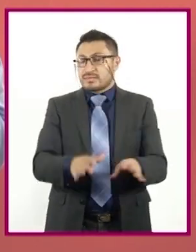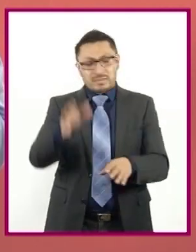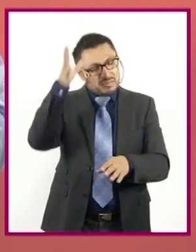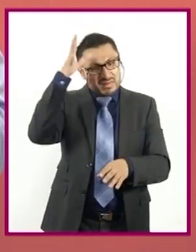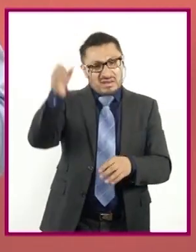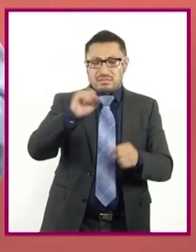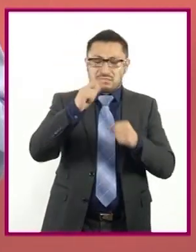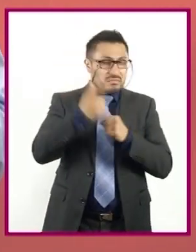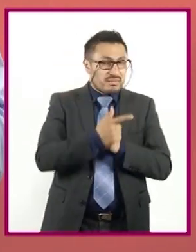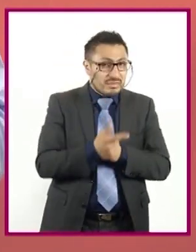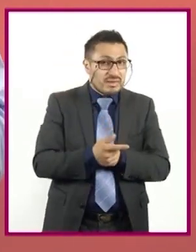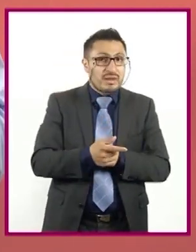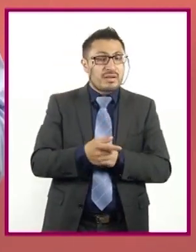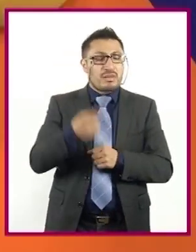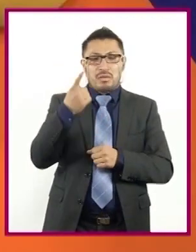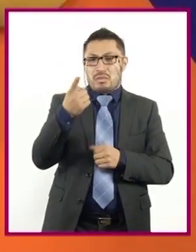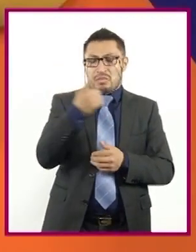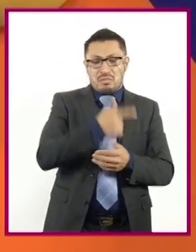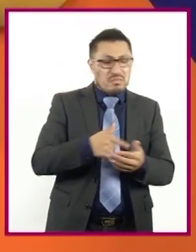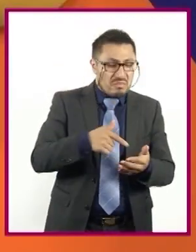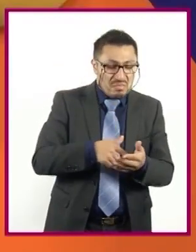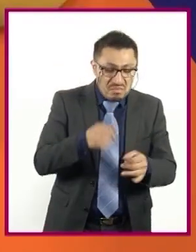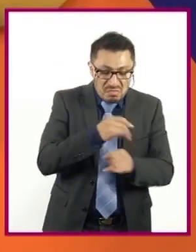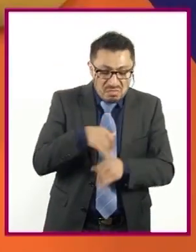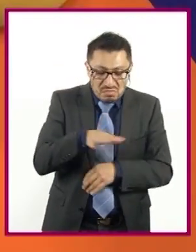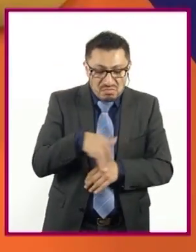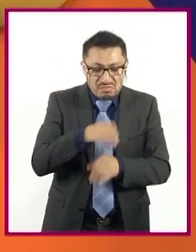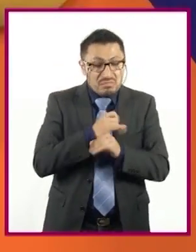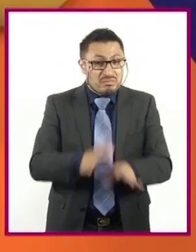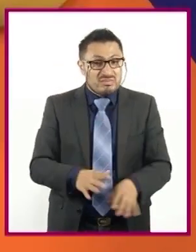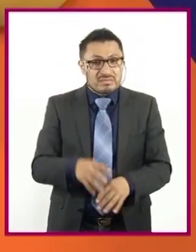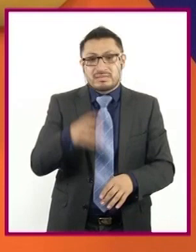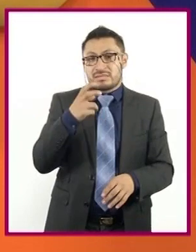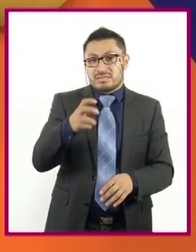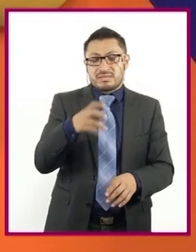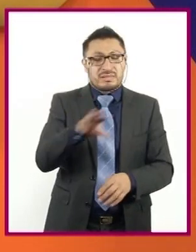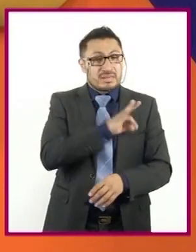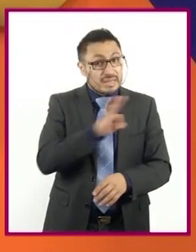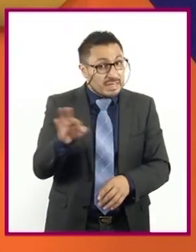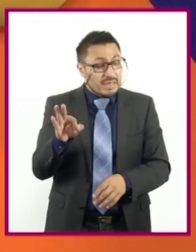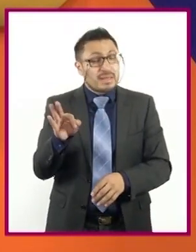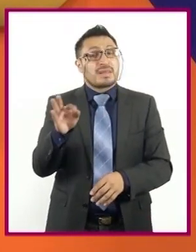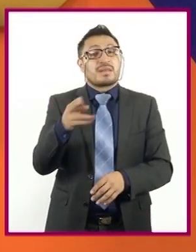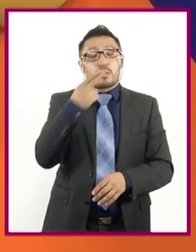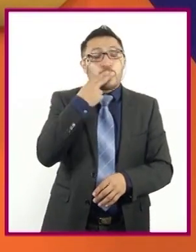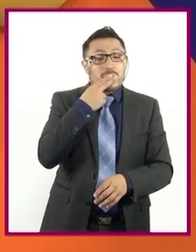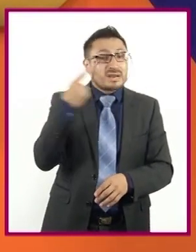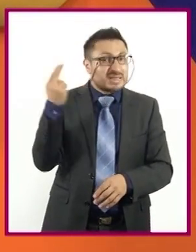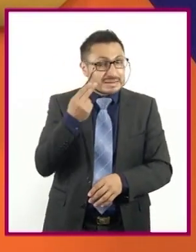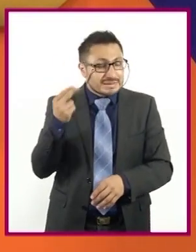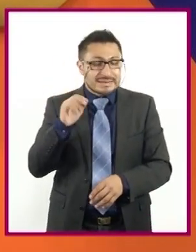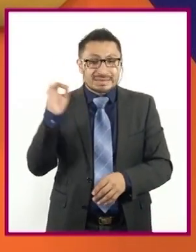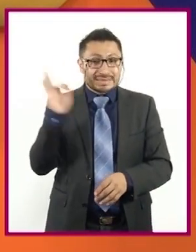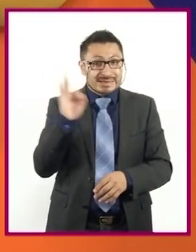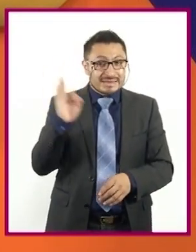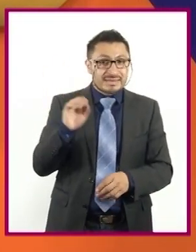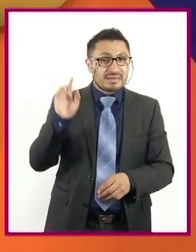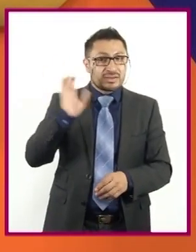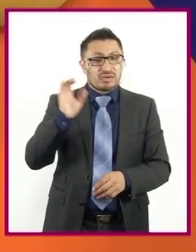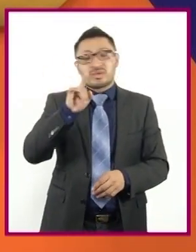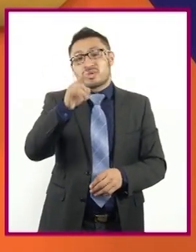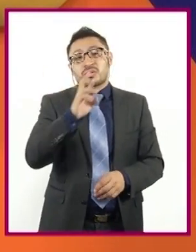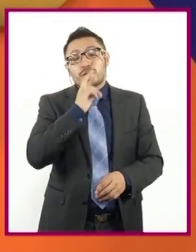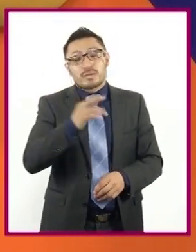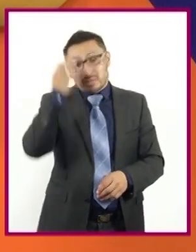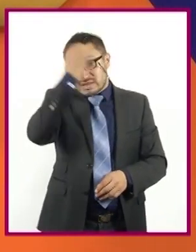conceptos precisos de una fuente. Datos que se pueden requerir al momento de responder en un examen